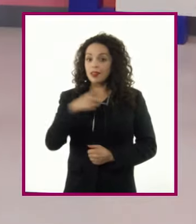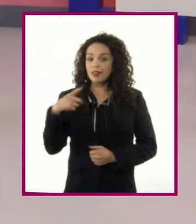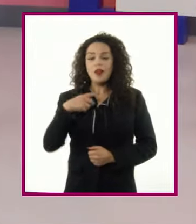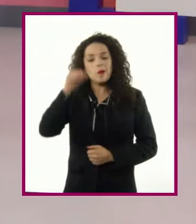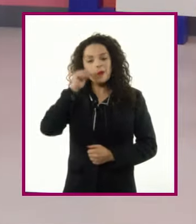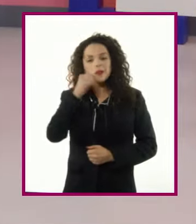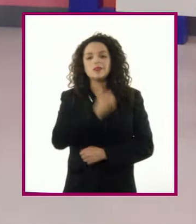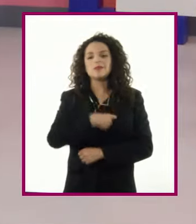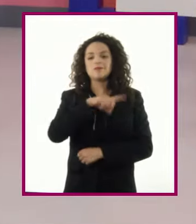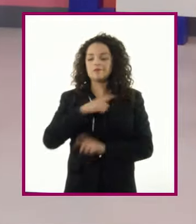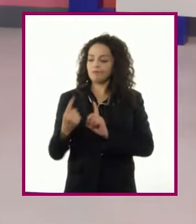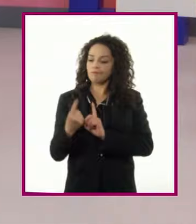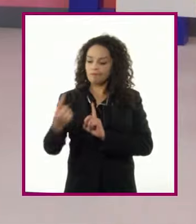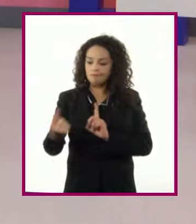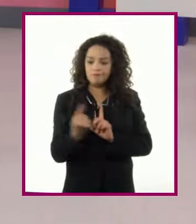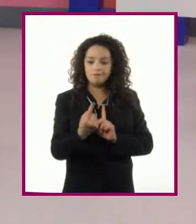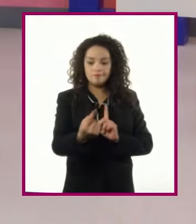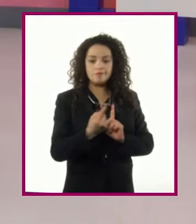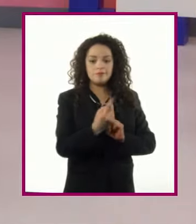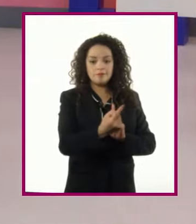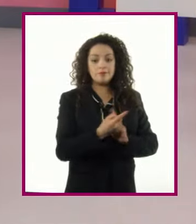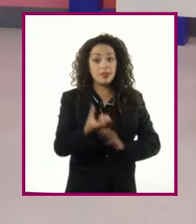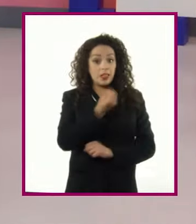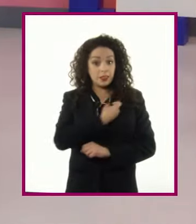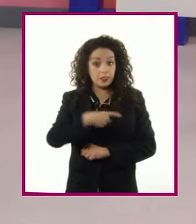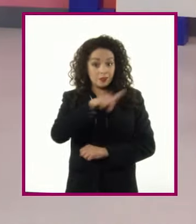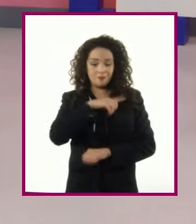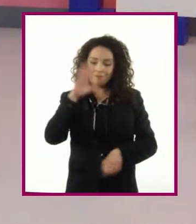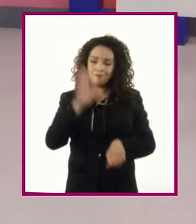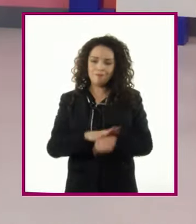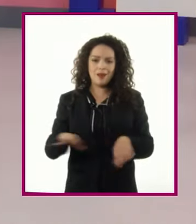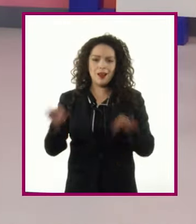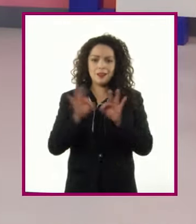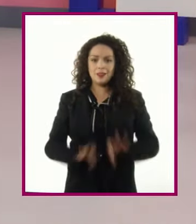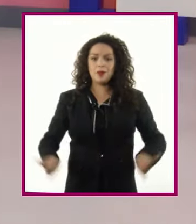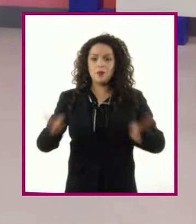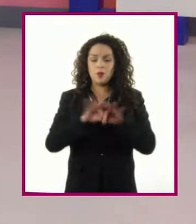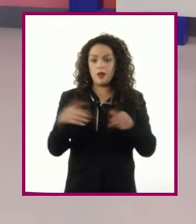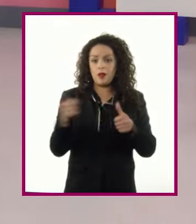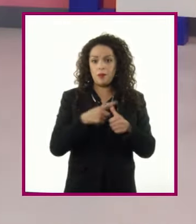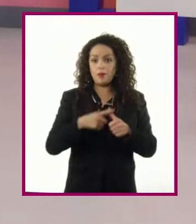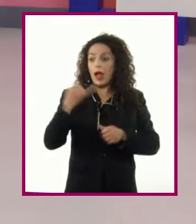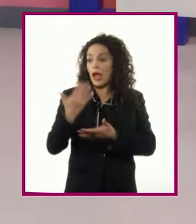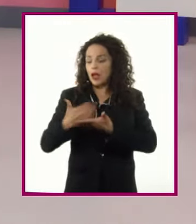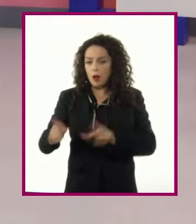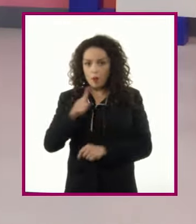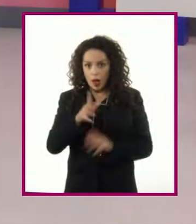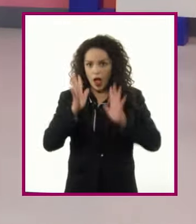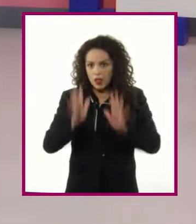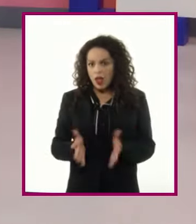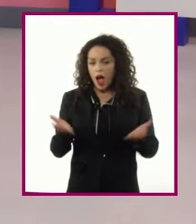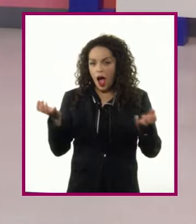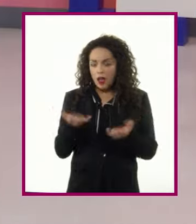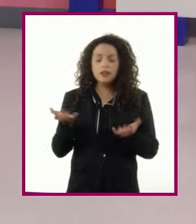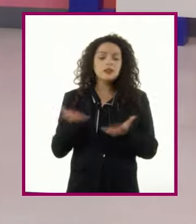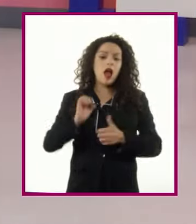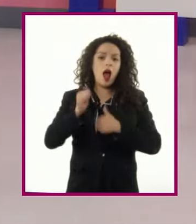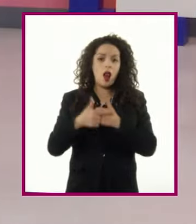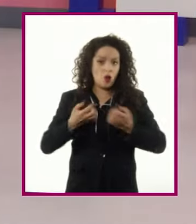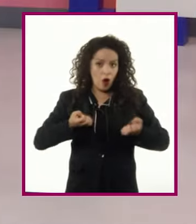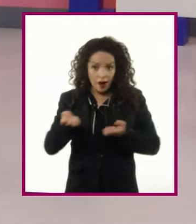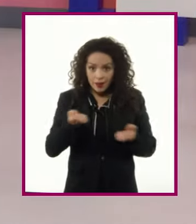pedir la sana distancia. La salud es lo primero. Además, ¿ya hicieron algo de ejercicio?